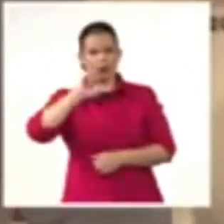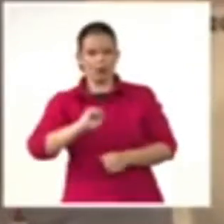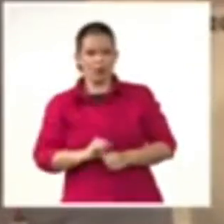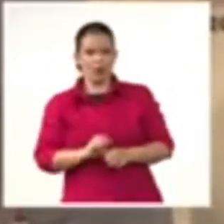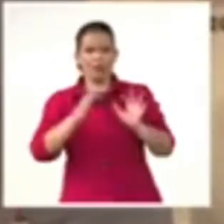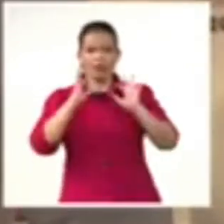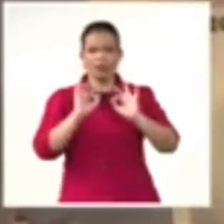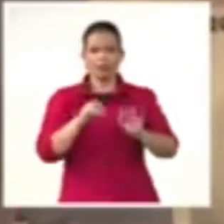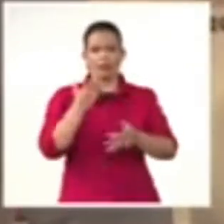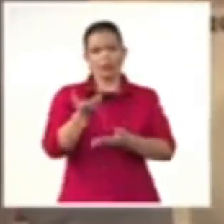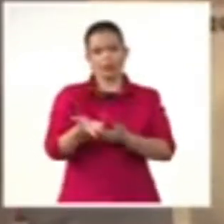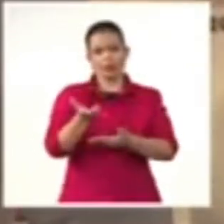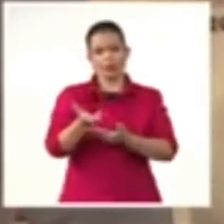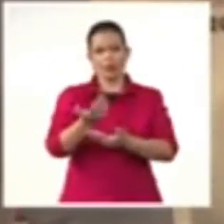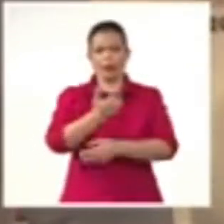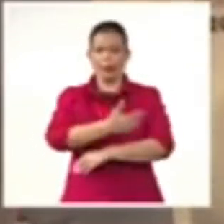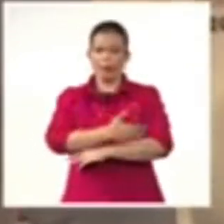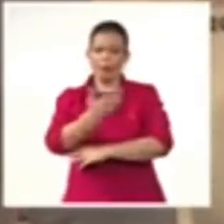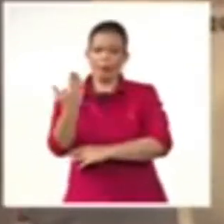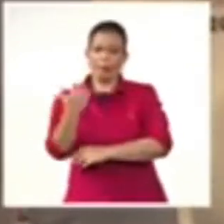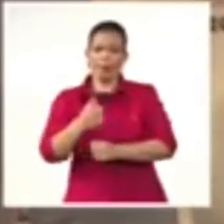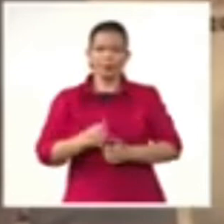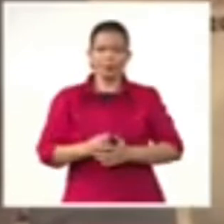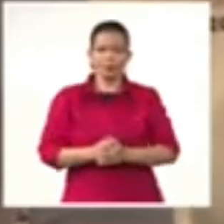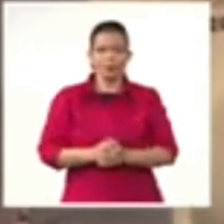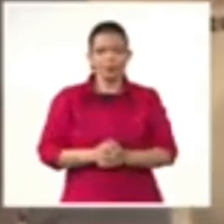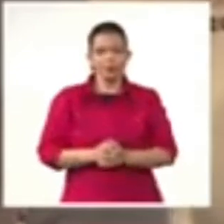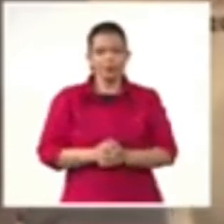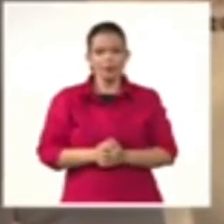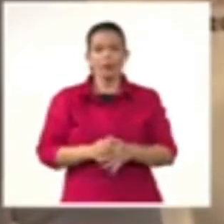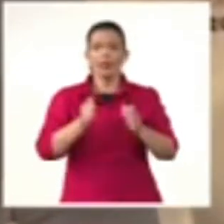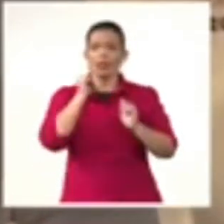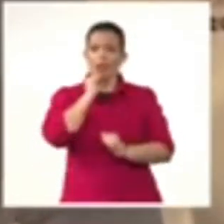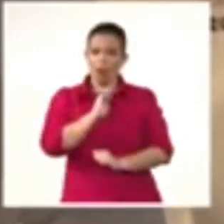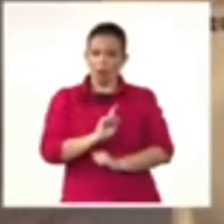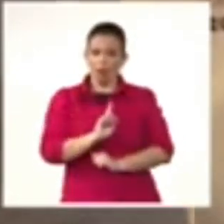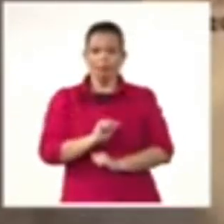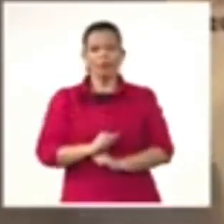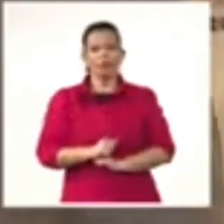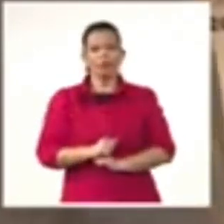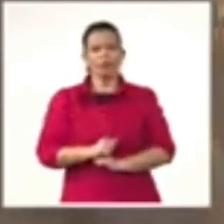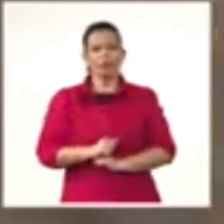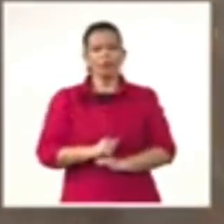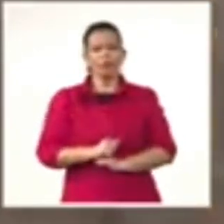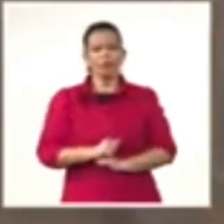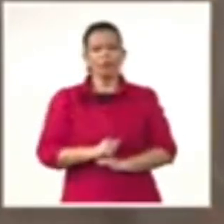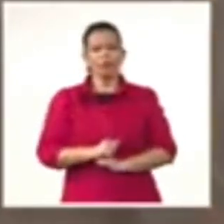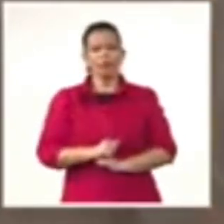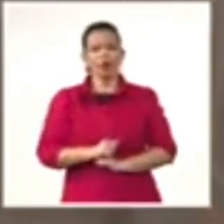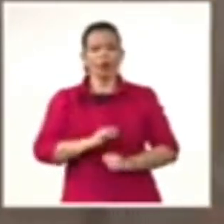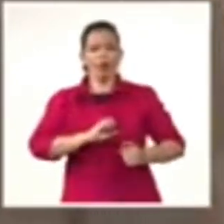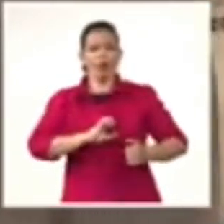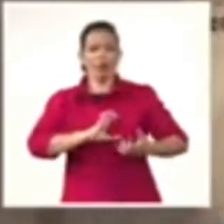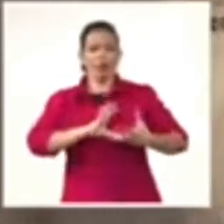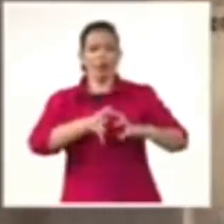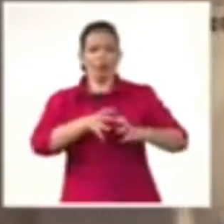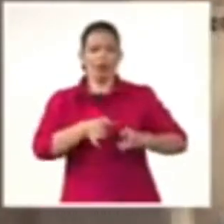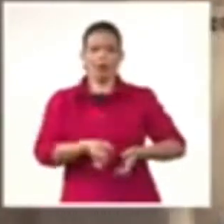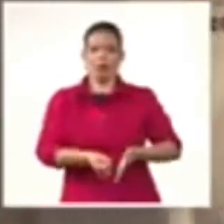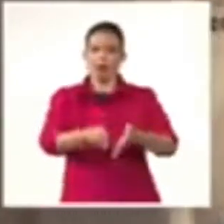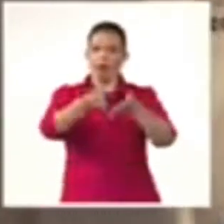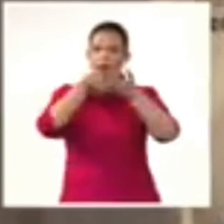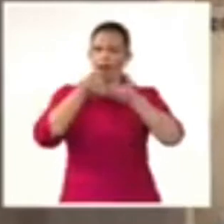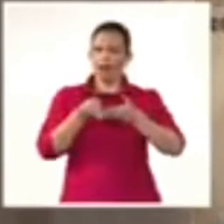la agresión estadounidense. Recibimos simultáneamente vigorosas expresiones políticas de apoyo